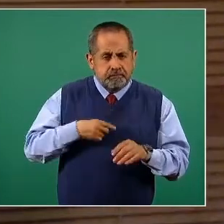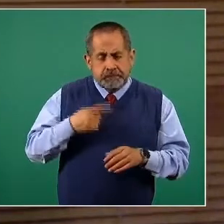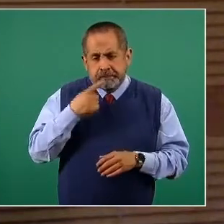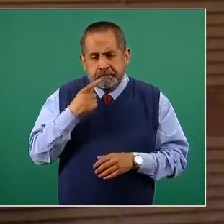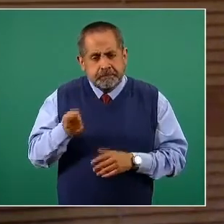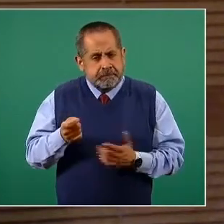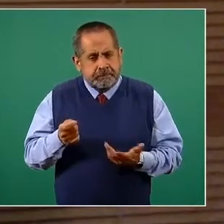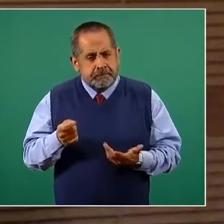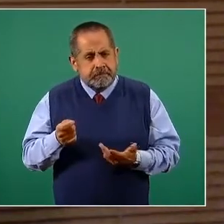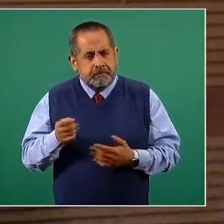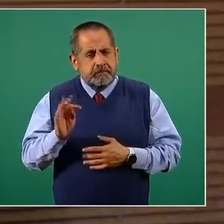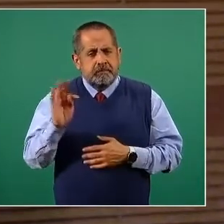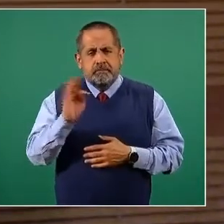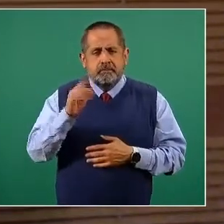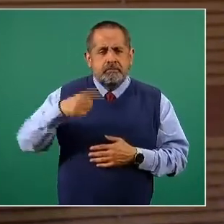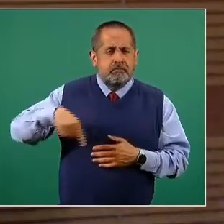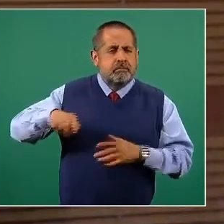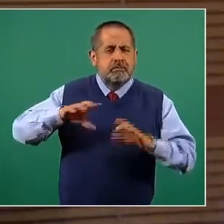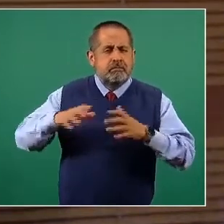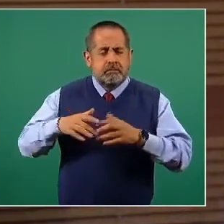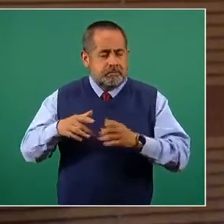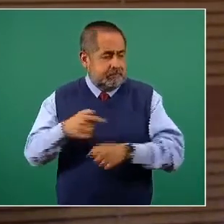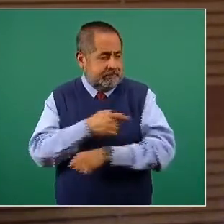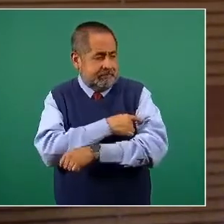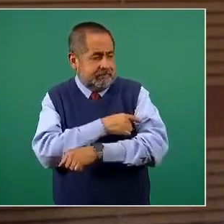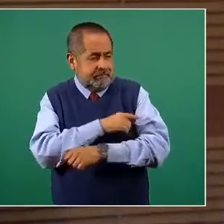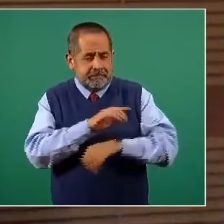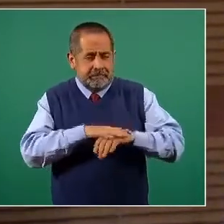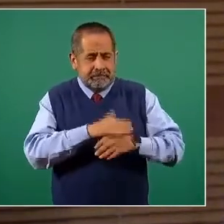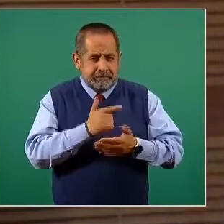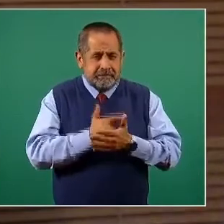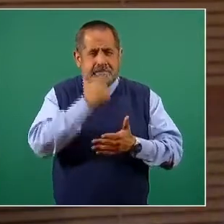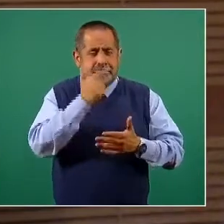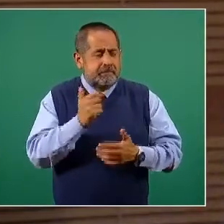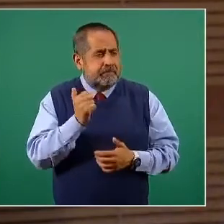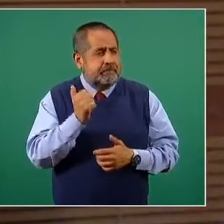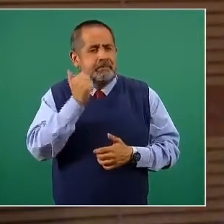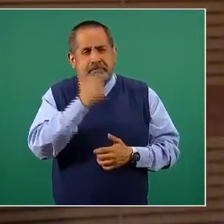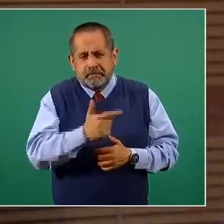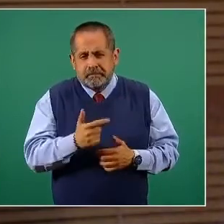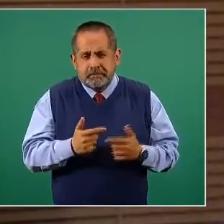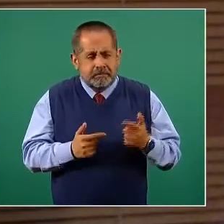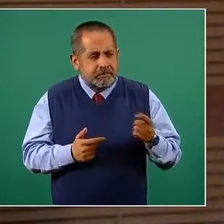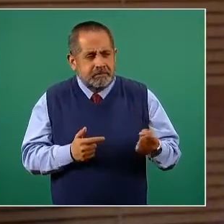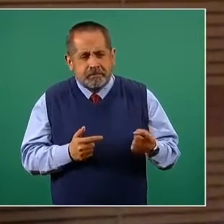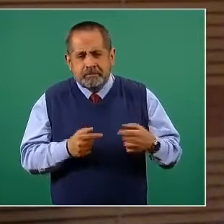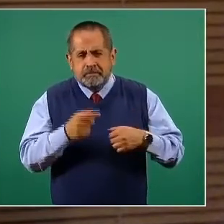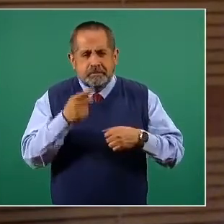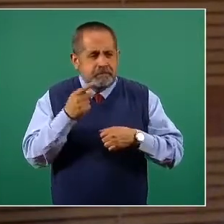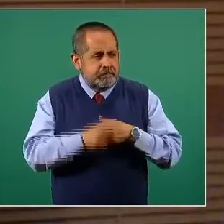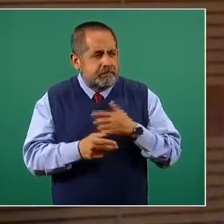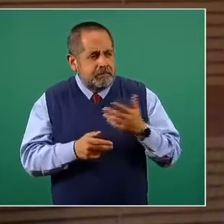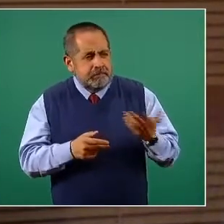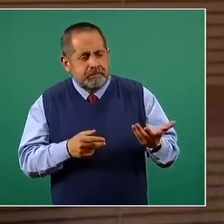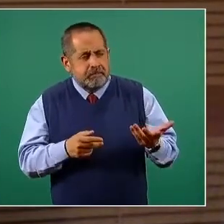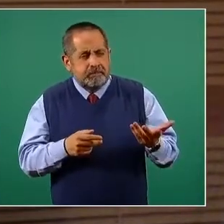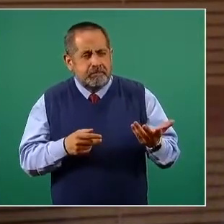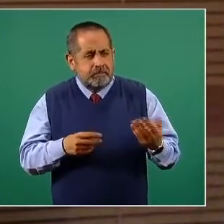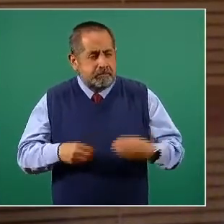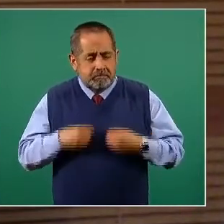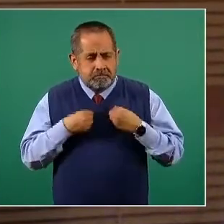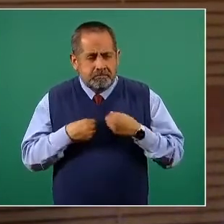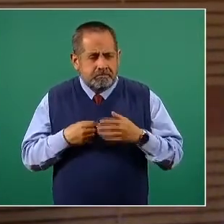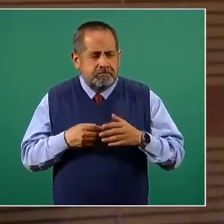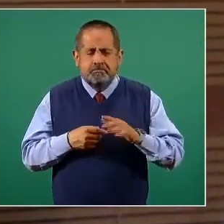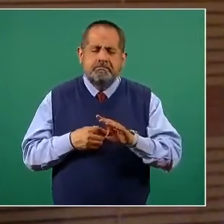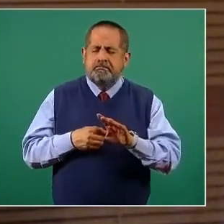En general, si hay una paciente de una reacción alérgica grave que puso en algún momento en peligro la vida, también están